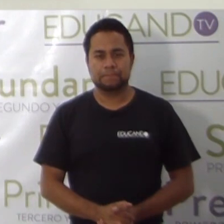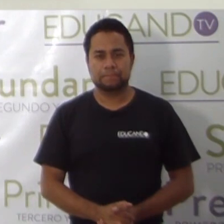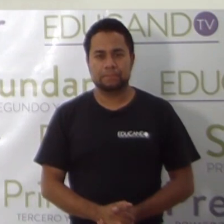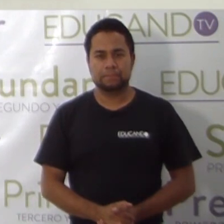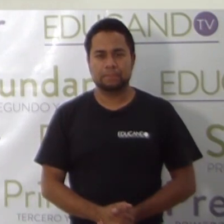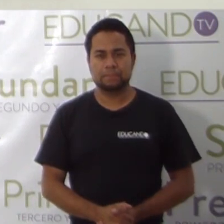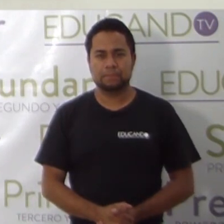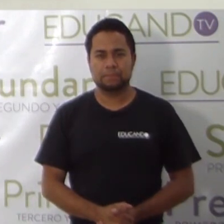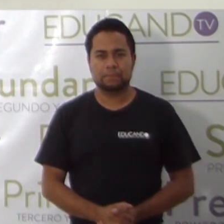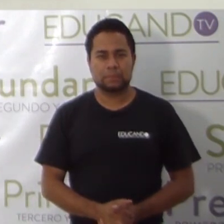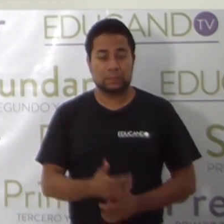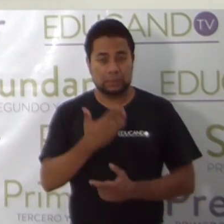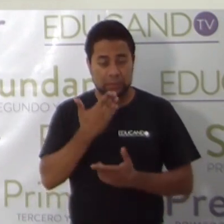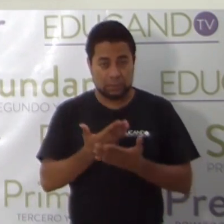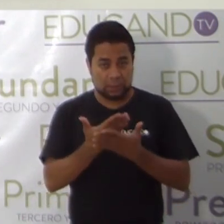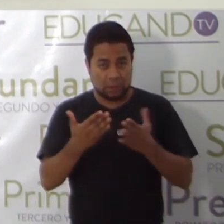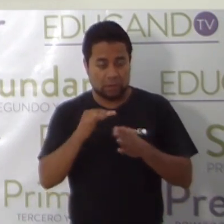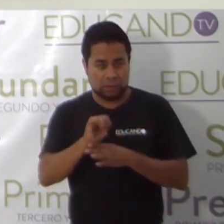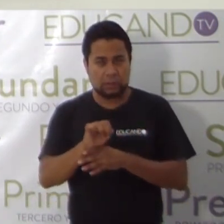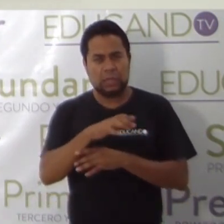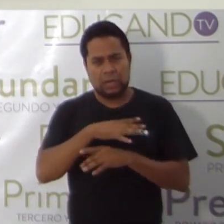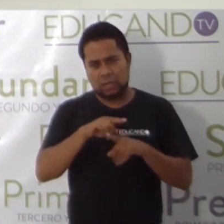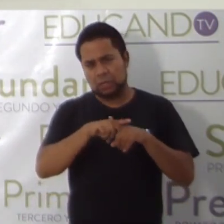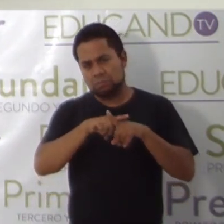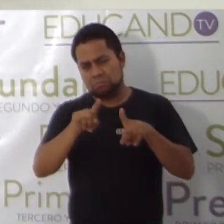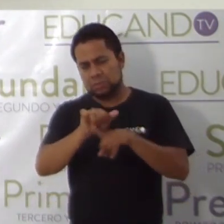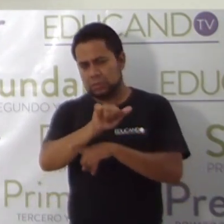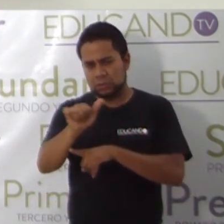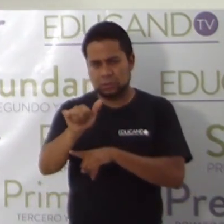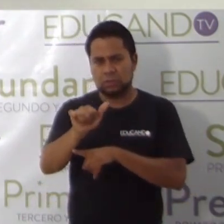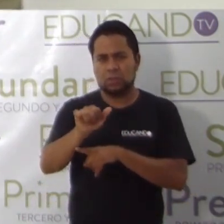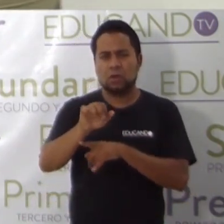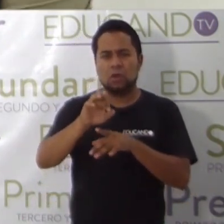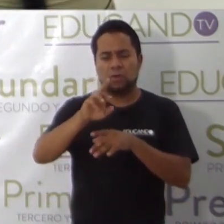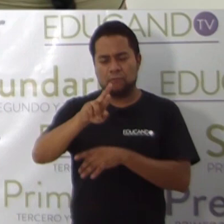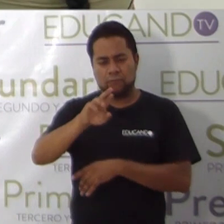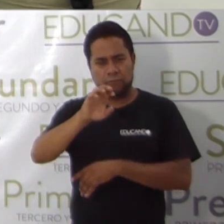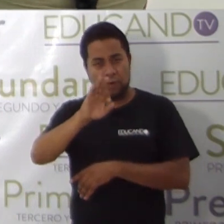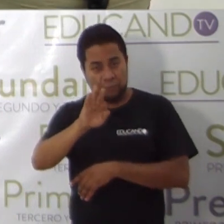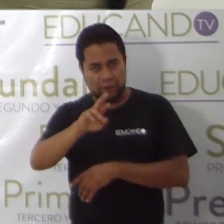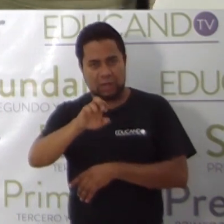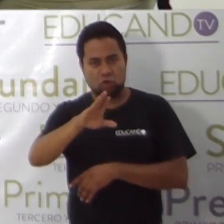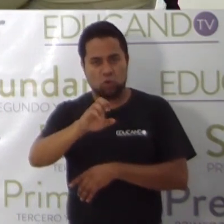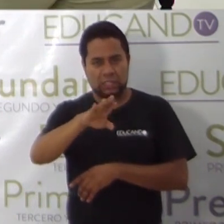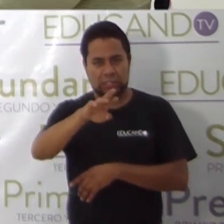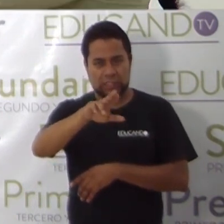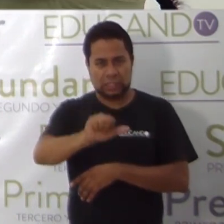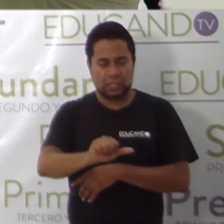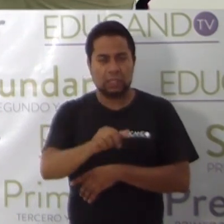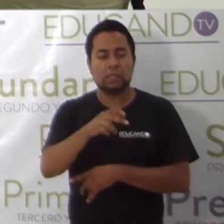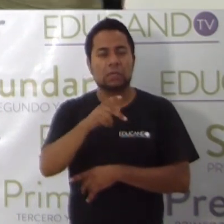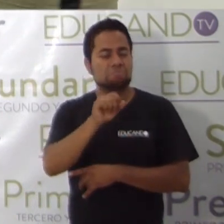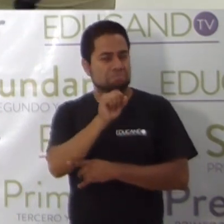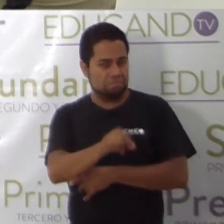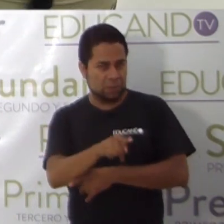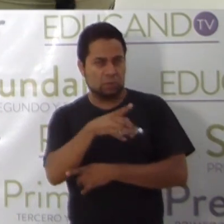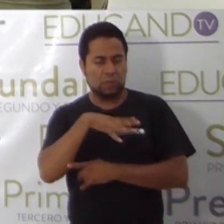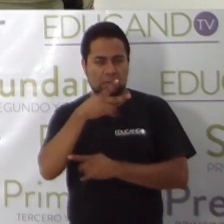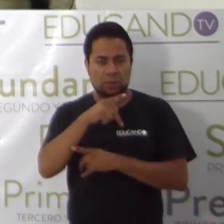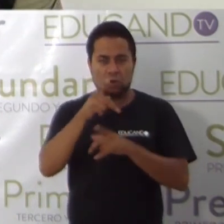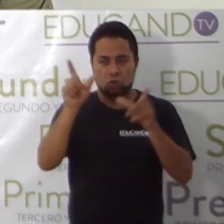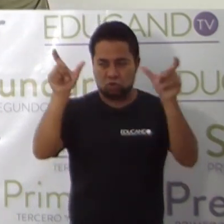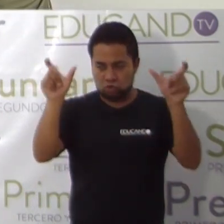vamos a ver otro tipo de frecuencia. Es lo mismo, pero son las dos